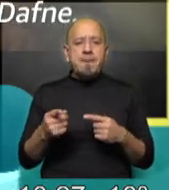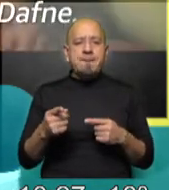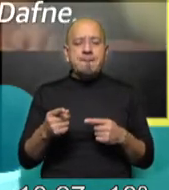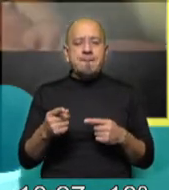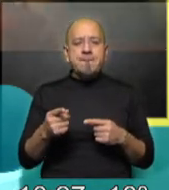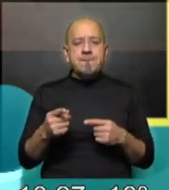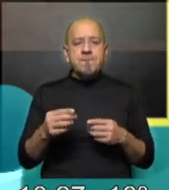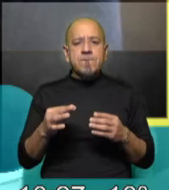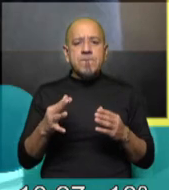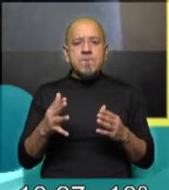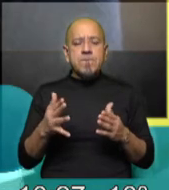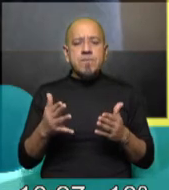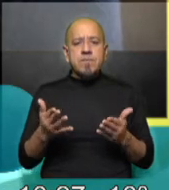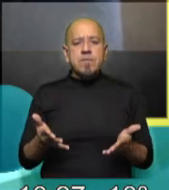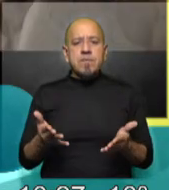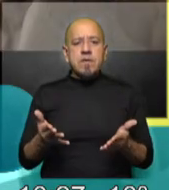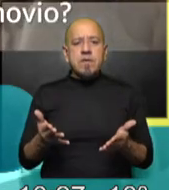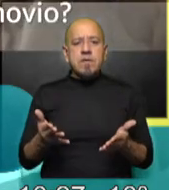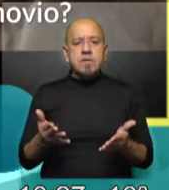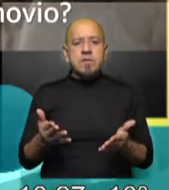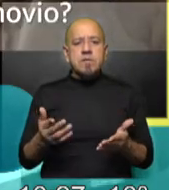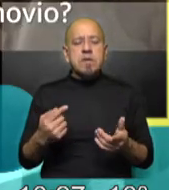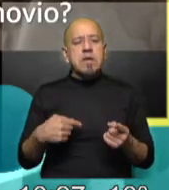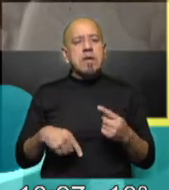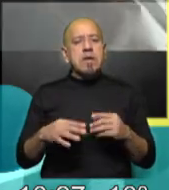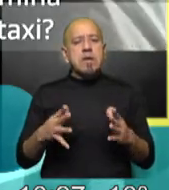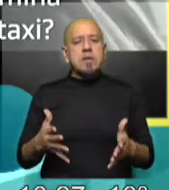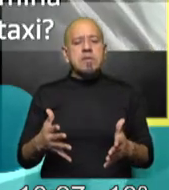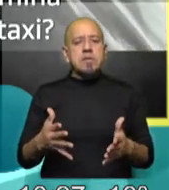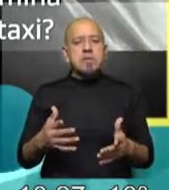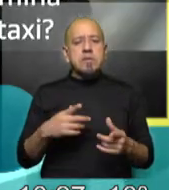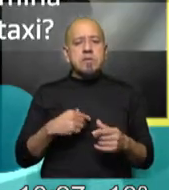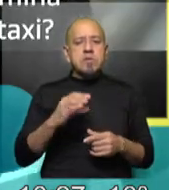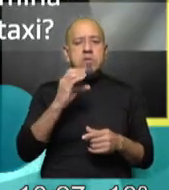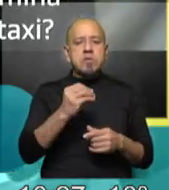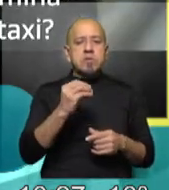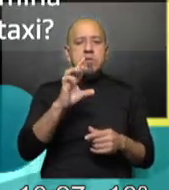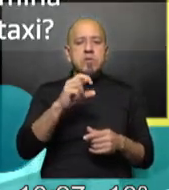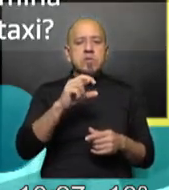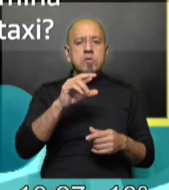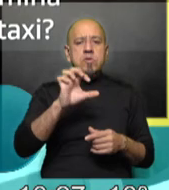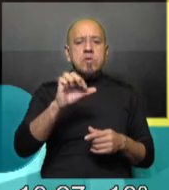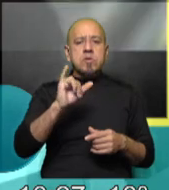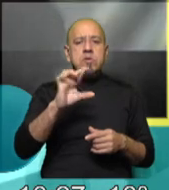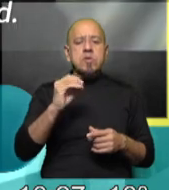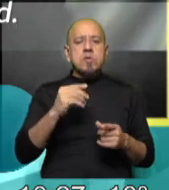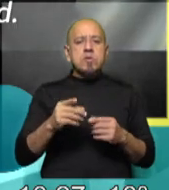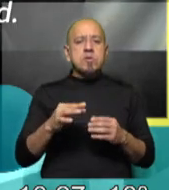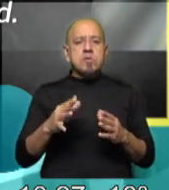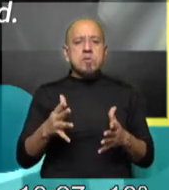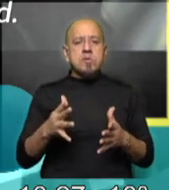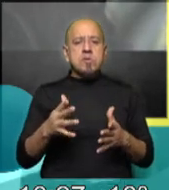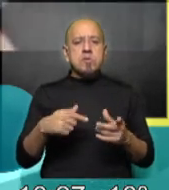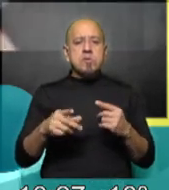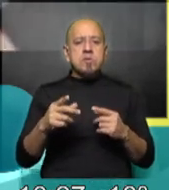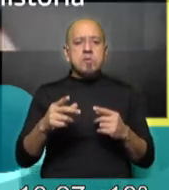que es un poco lo que da pretexto a esta 2, porque es una continuación. Está Natalia Oreiro por ahí. Y huelga